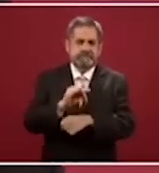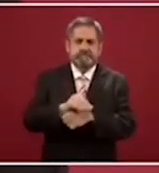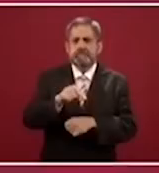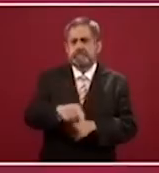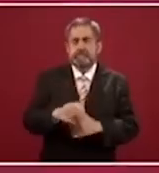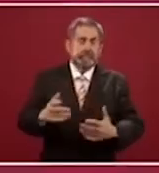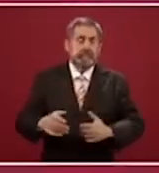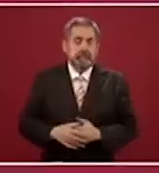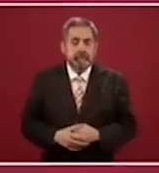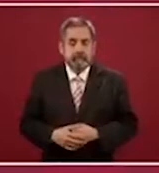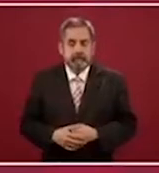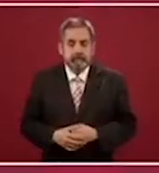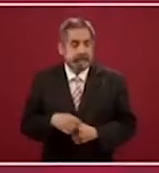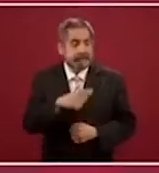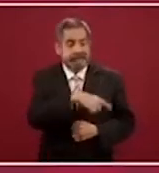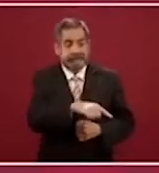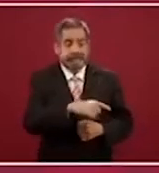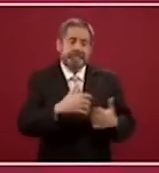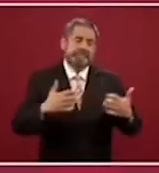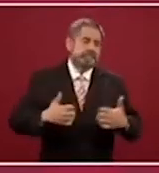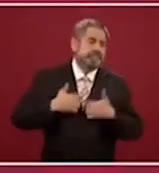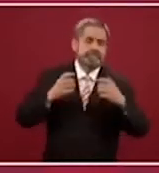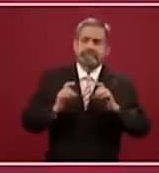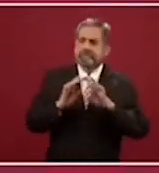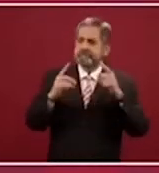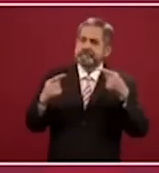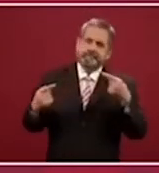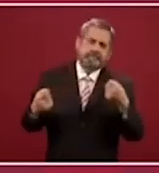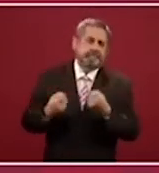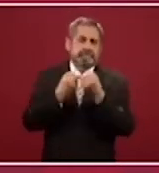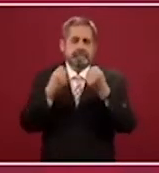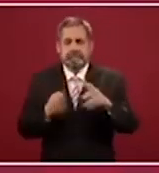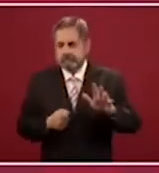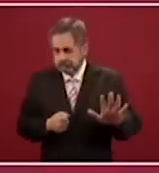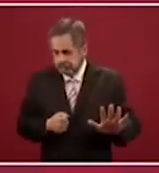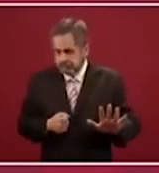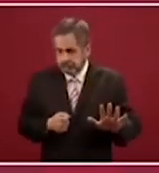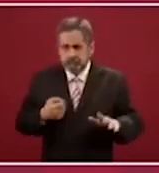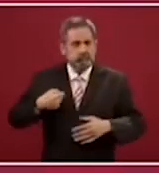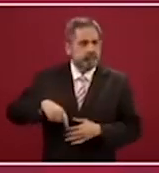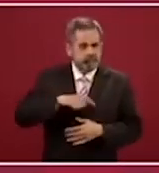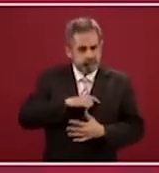Entonces, sí hay reacción, pero no vamos nosotros